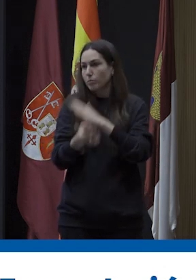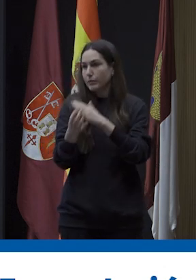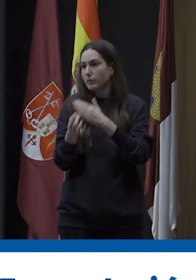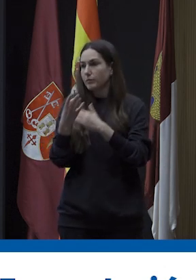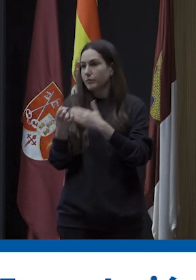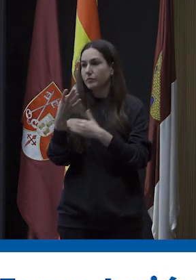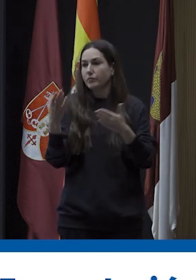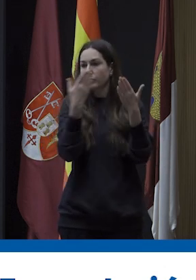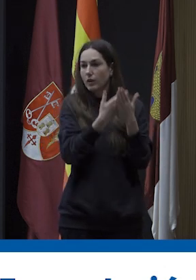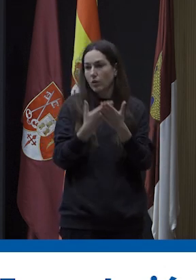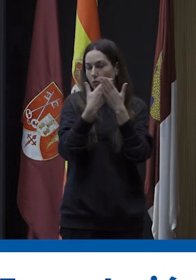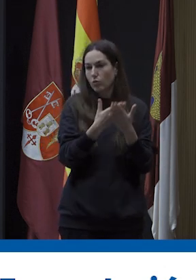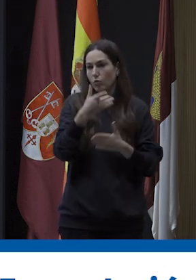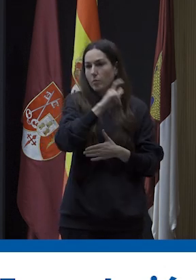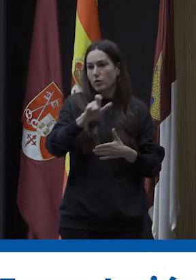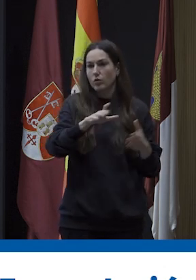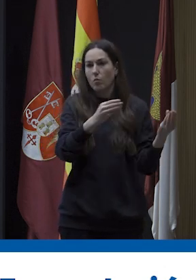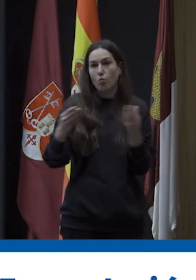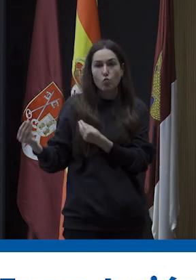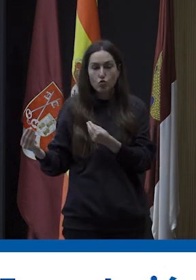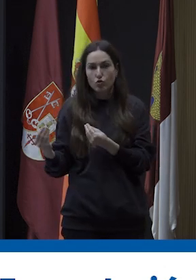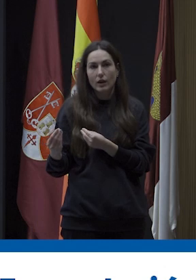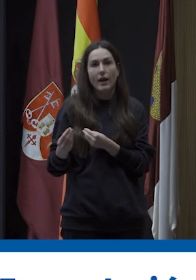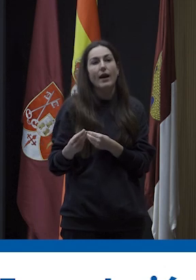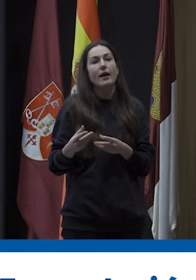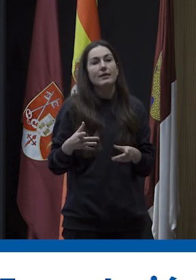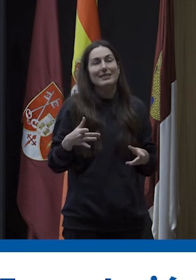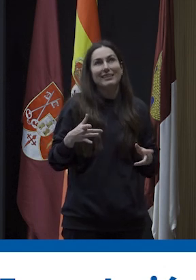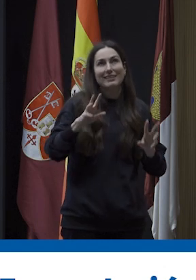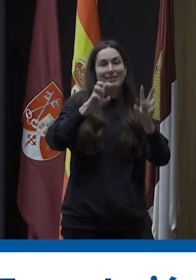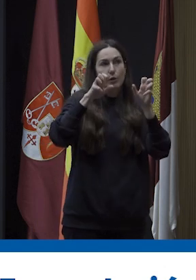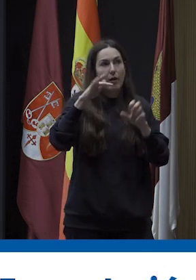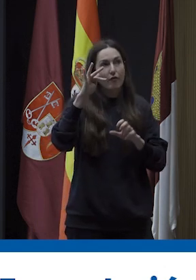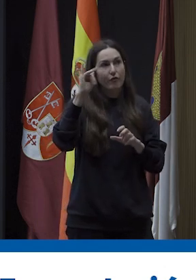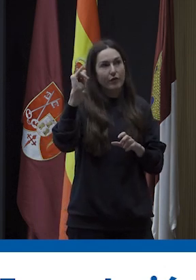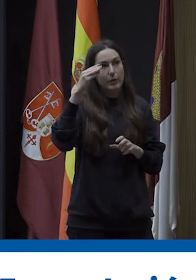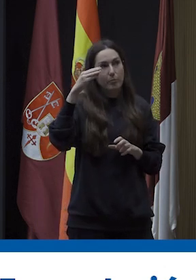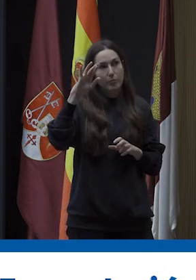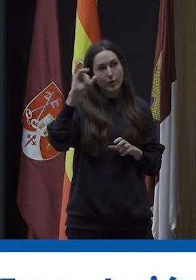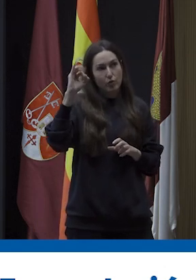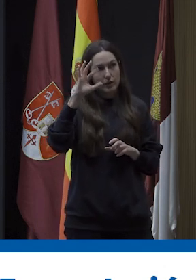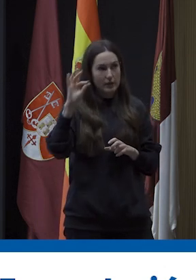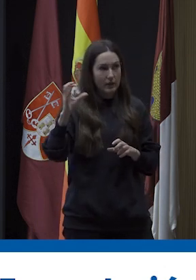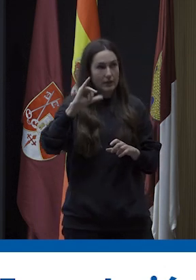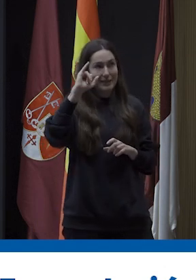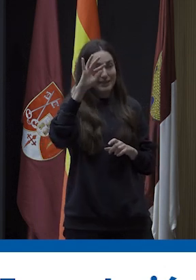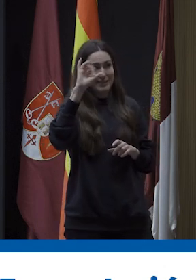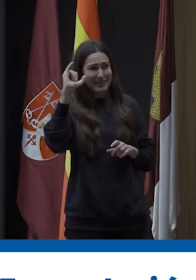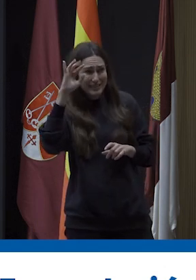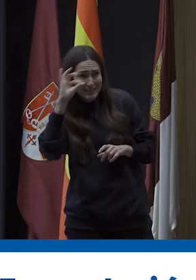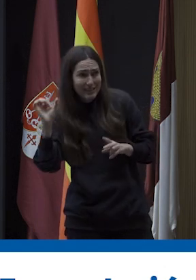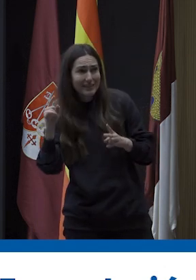estudios con muchos pacientes con sustancias fibrinolíticas. He citado aquí algunos. El GISI, que es el grupo italiano para el estudio de